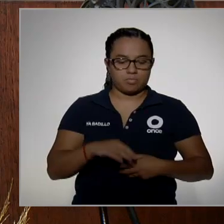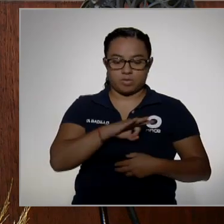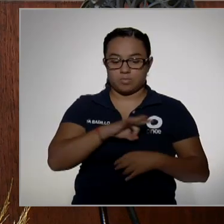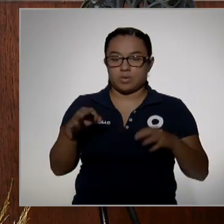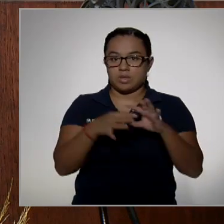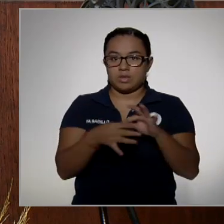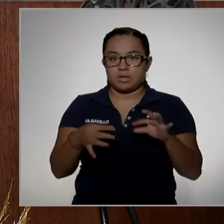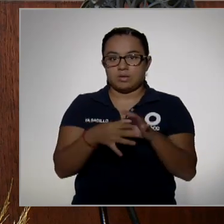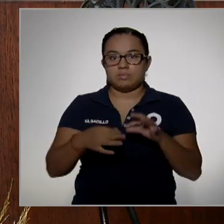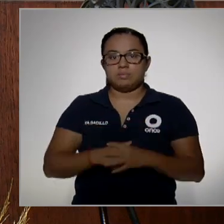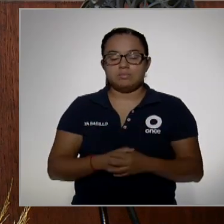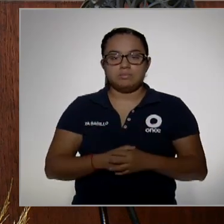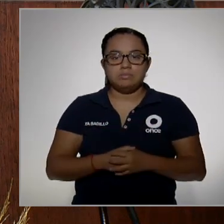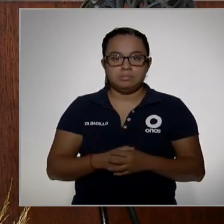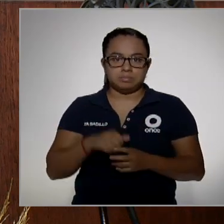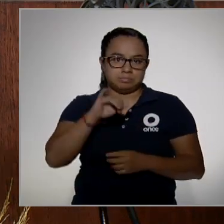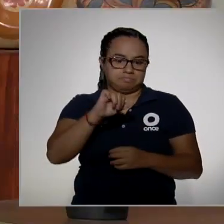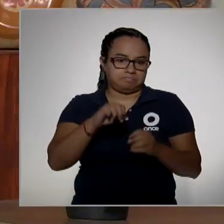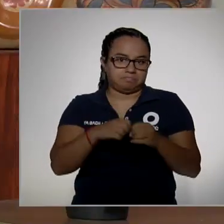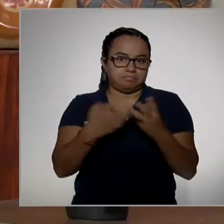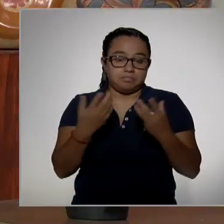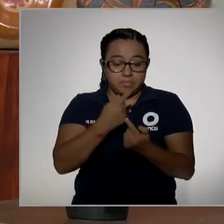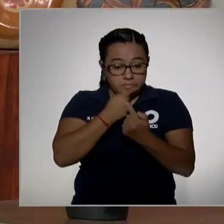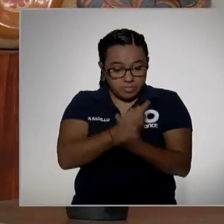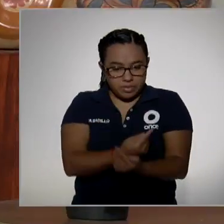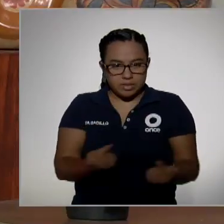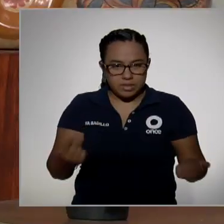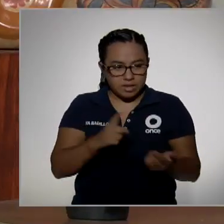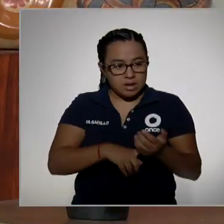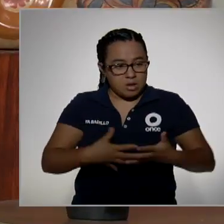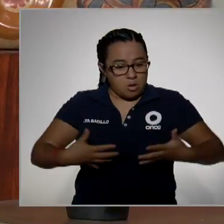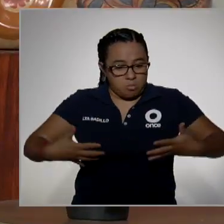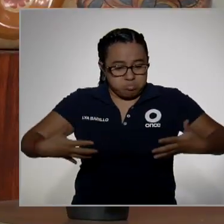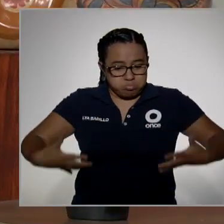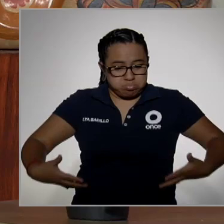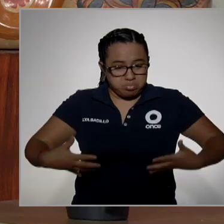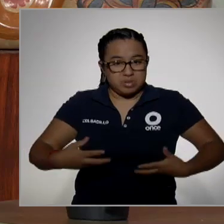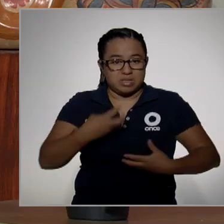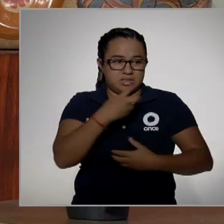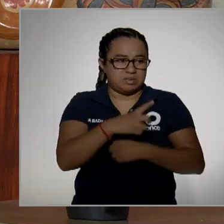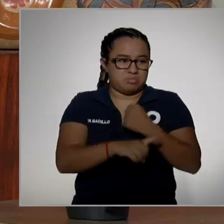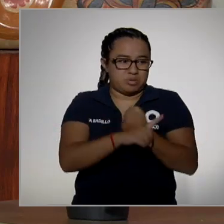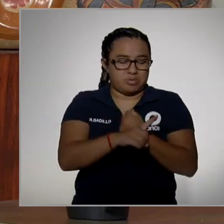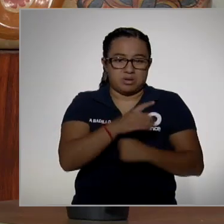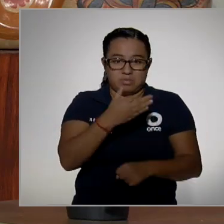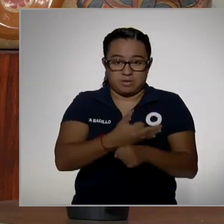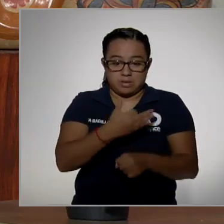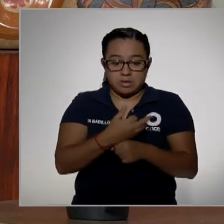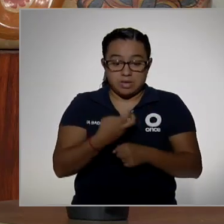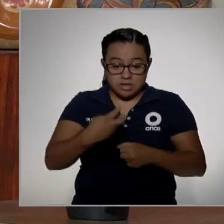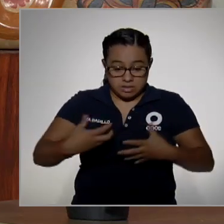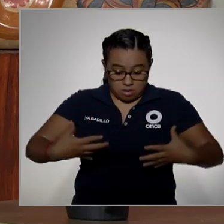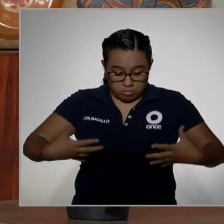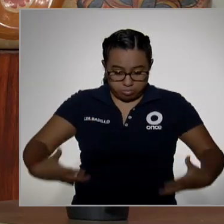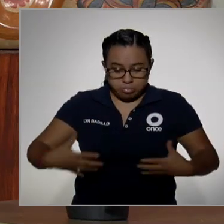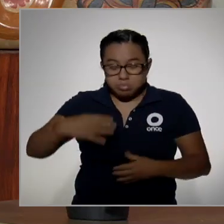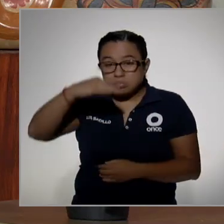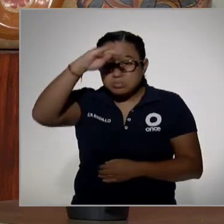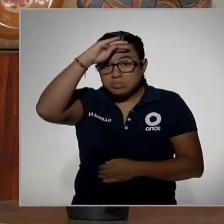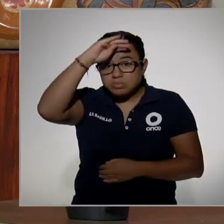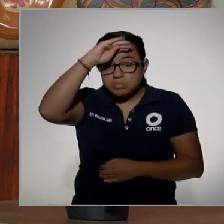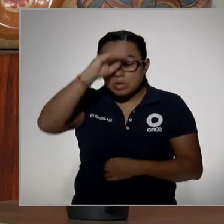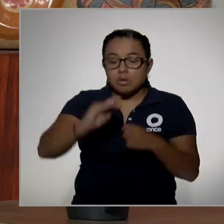claro este por supuesto que los niños con obesidad que es un problema tan importante en este momento pues esa obesidad está constituida básicamente